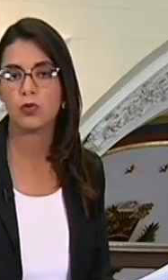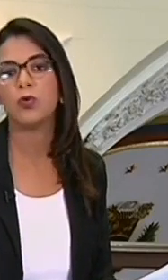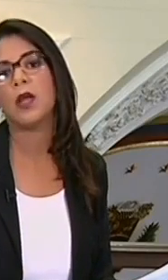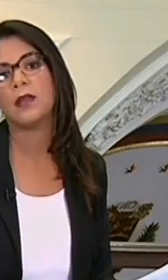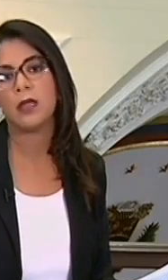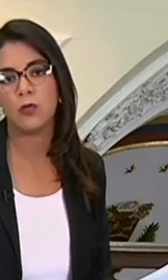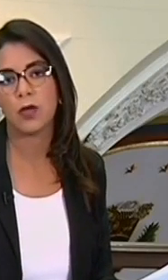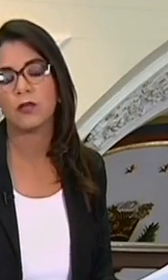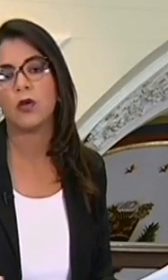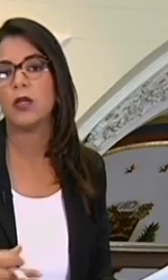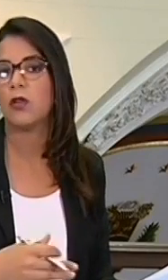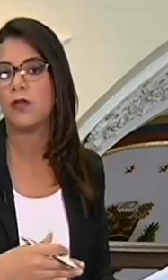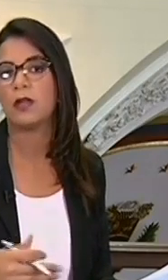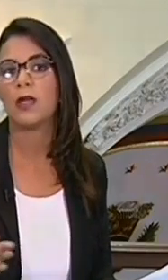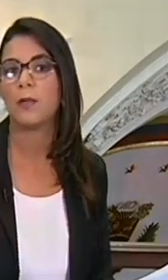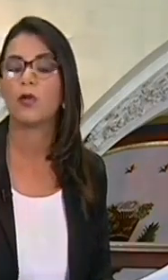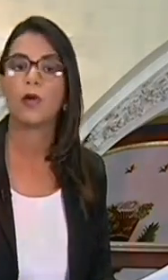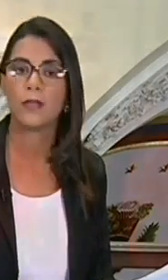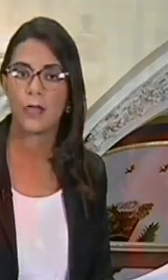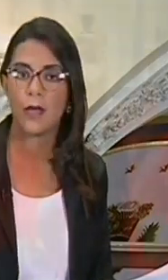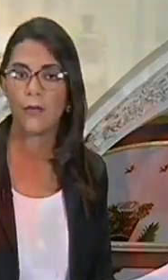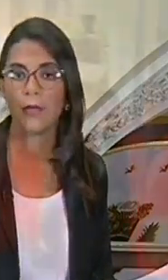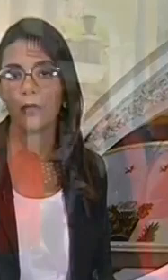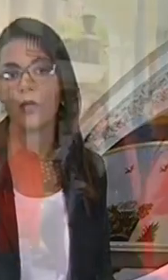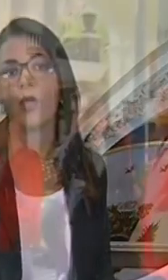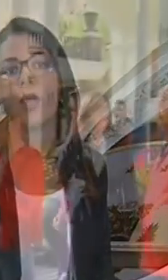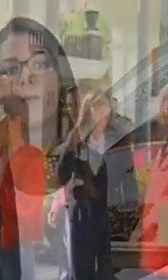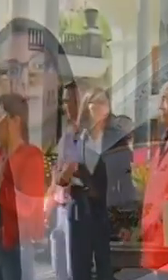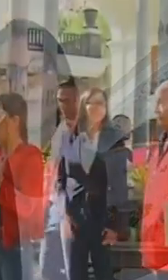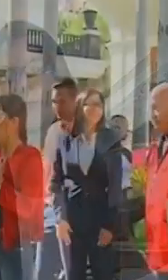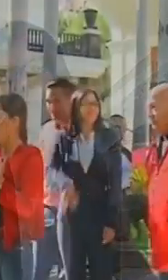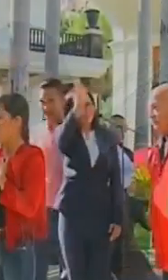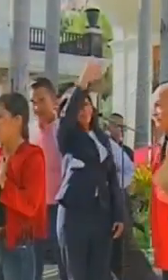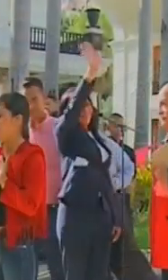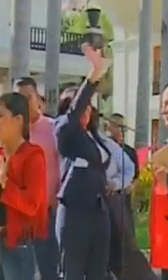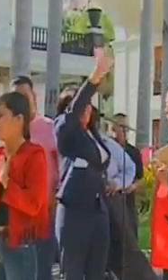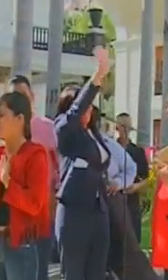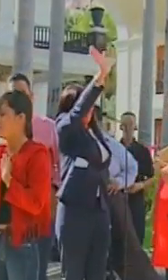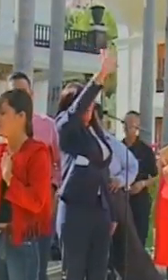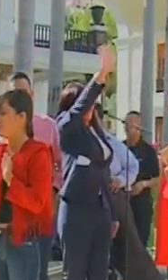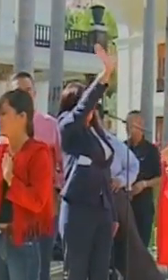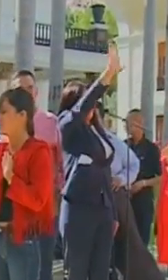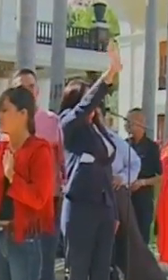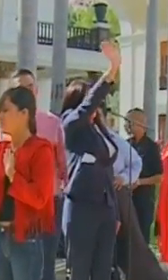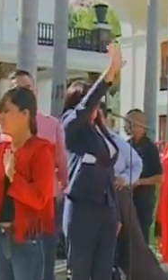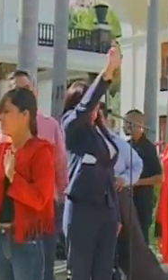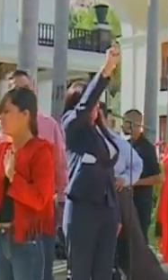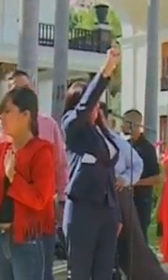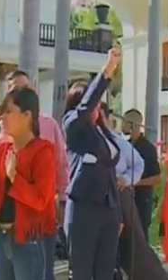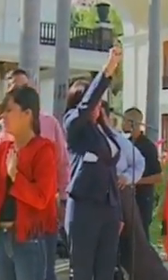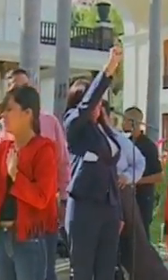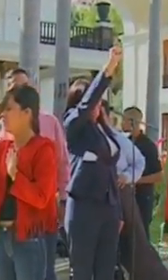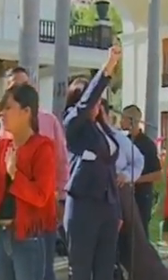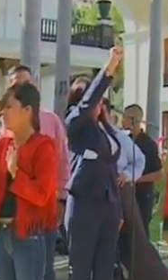de cultura, de educación y los diferentes capítulos que se han abierto por esta Asamblea Nacional Constituyente para ser debatidos.